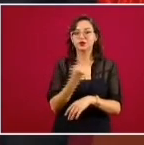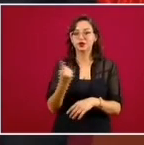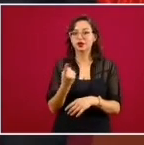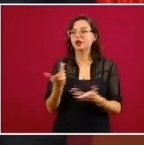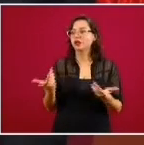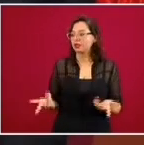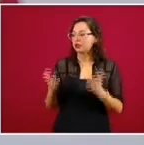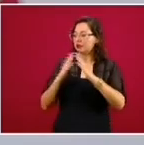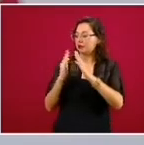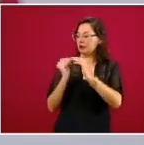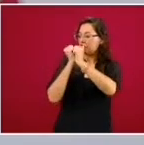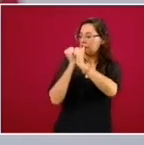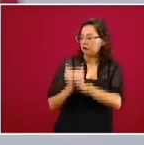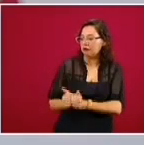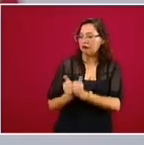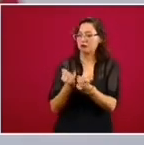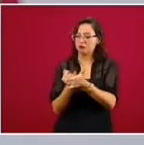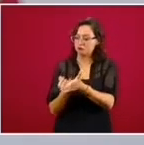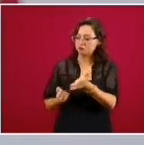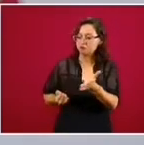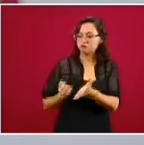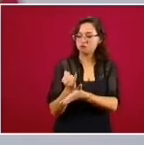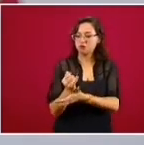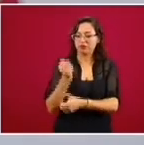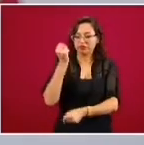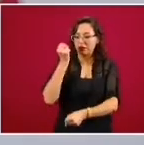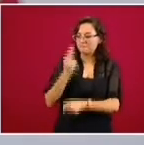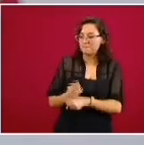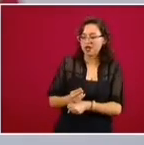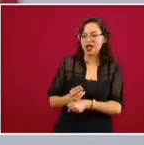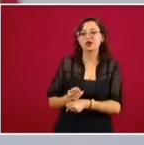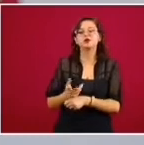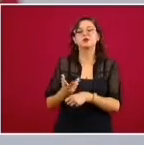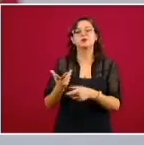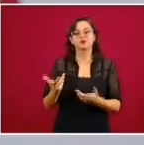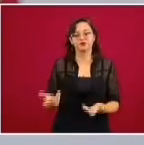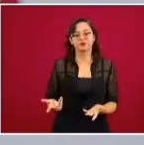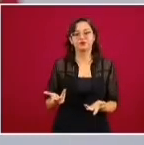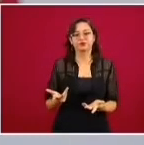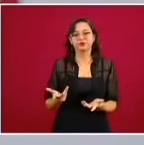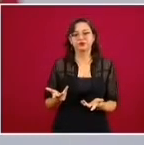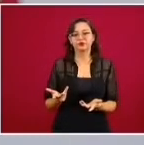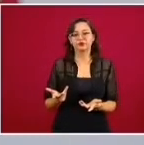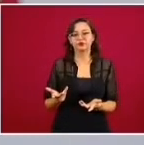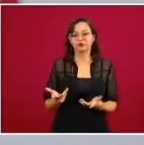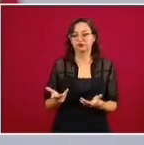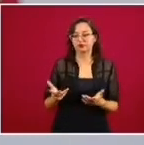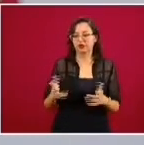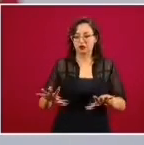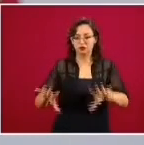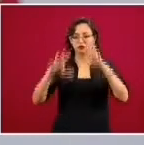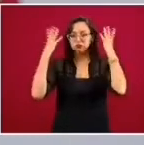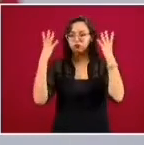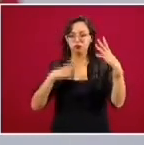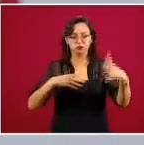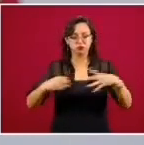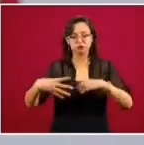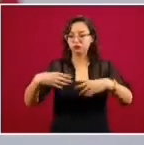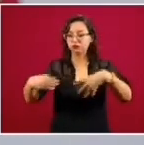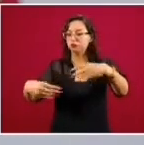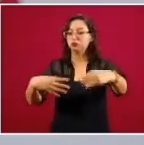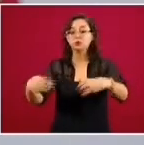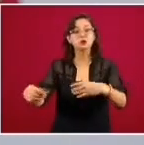las medidas que México implantó, que México anticipó a el momento del cambio en la velocidad